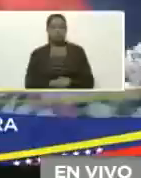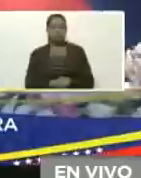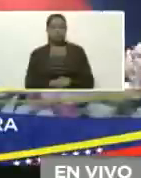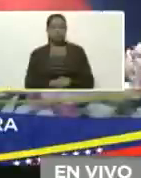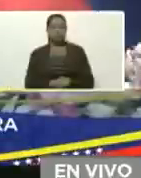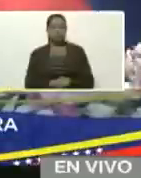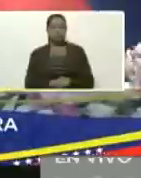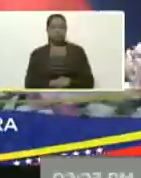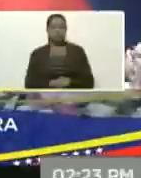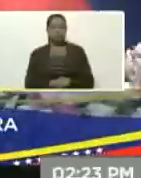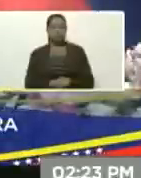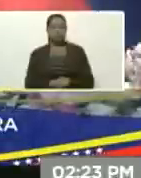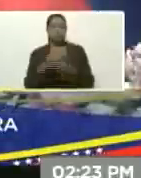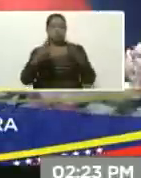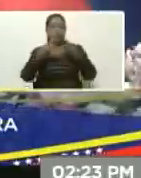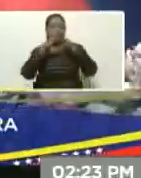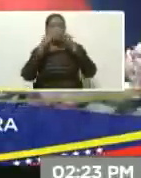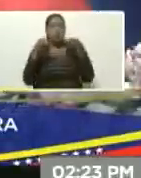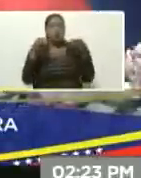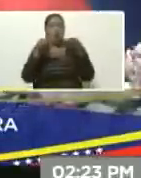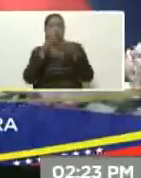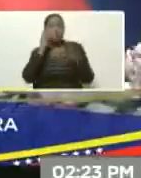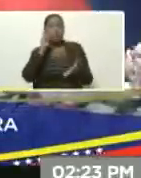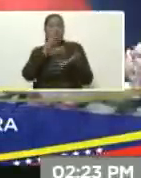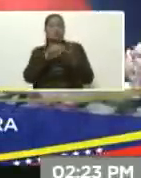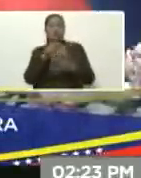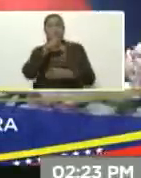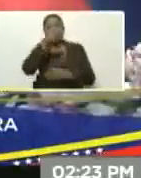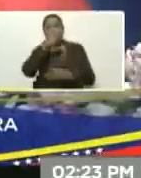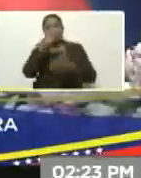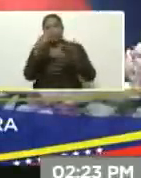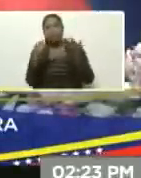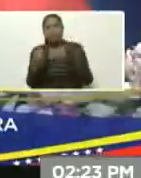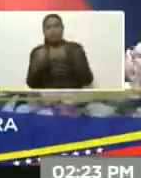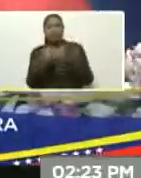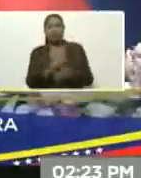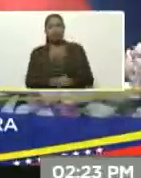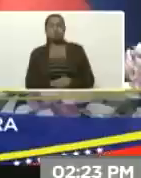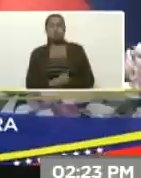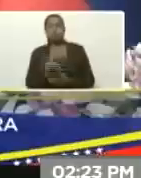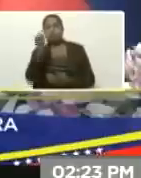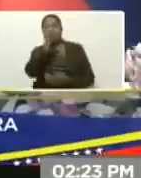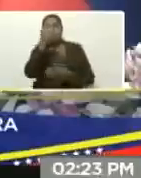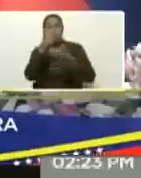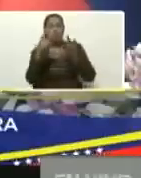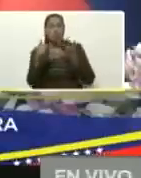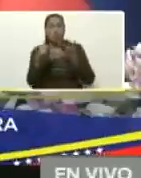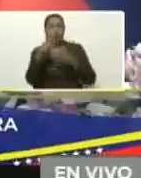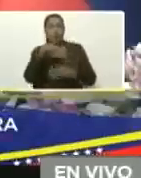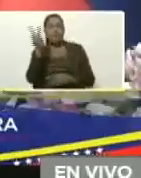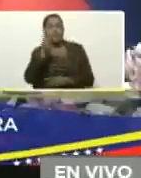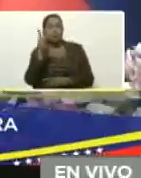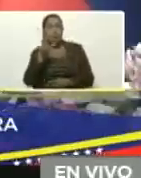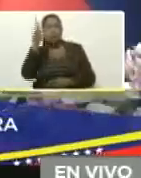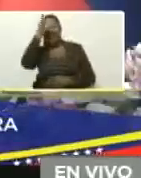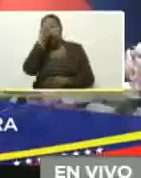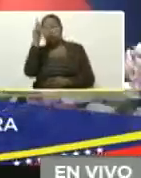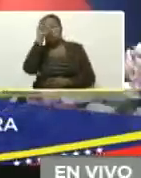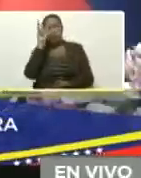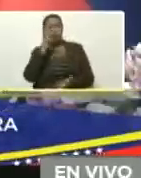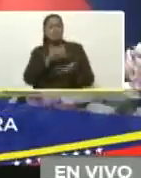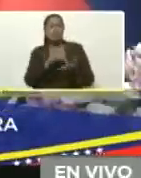y a todo el equipo presente, periodistas, medios de comunicación de Venezuela, de Turquía,